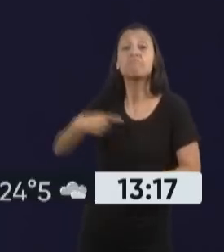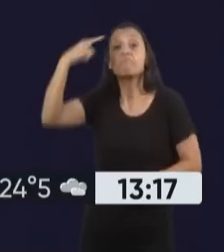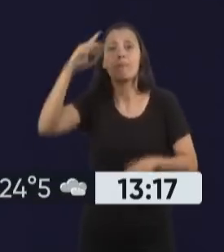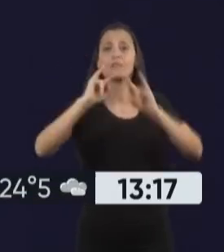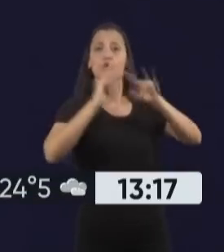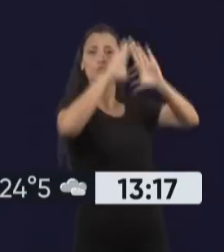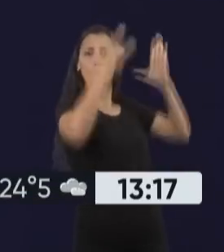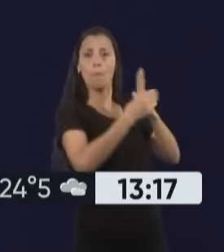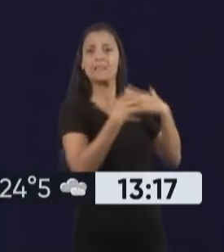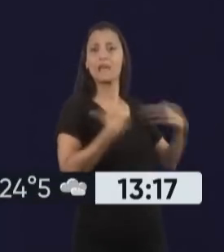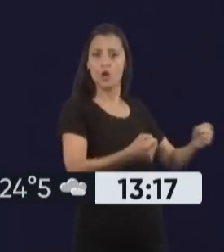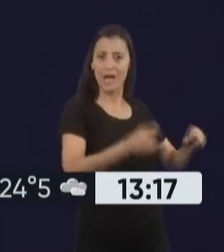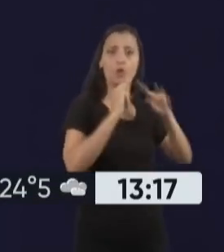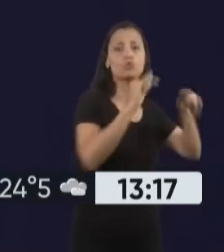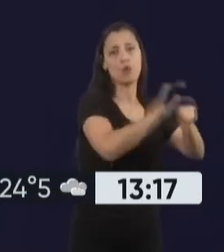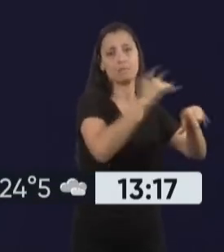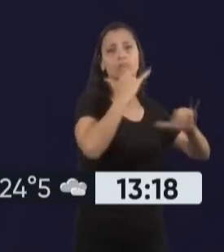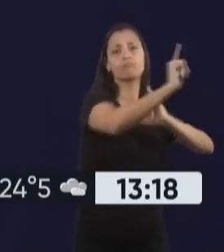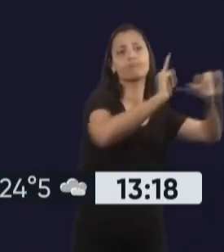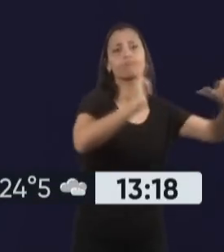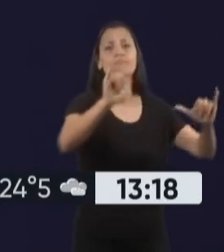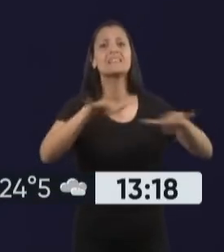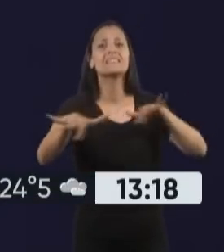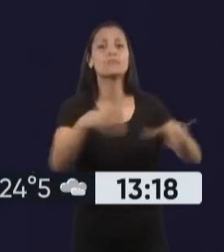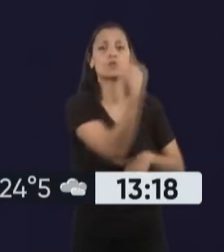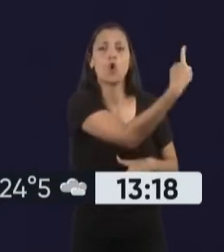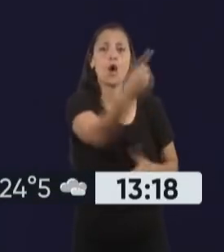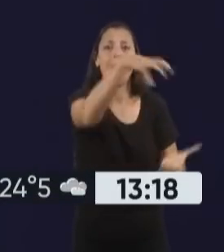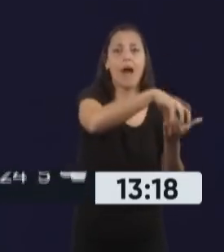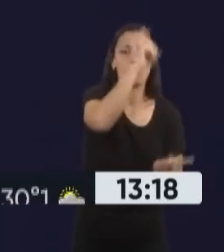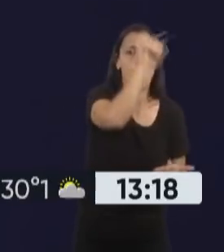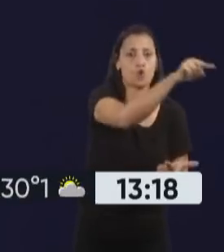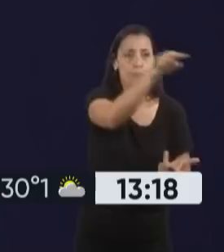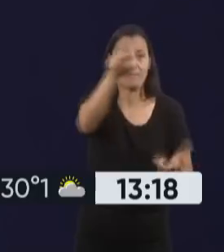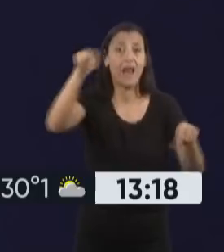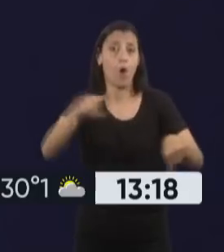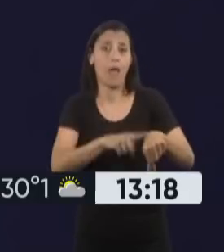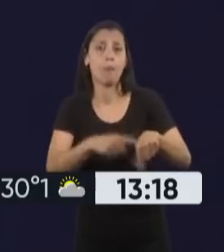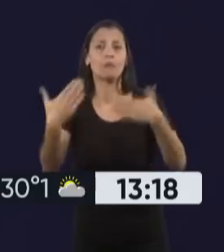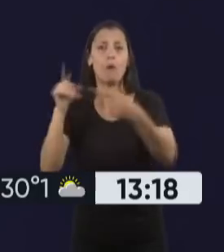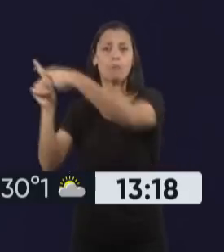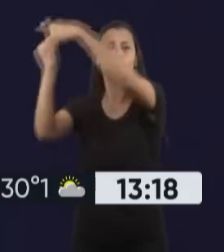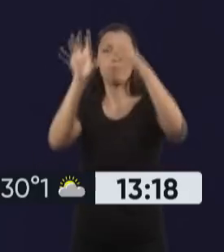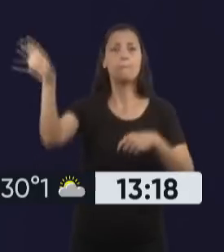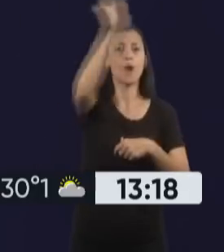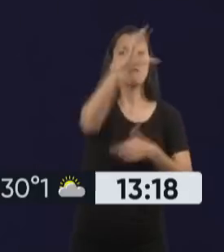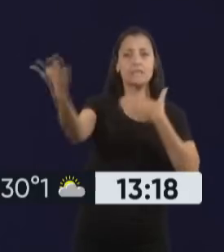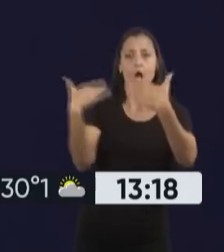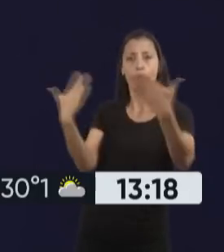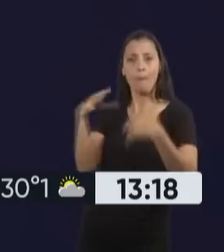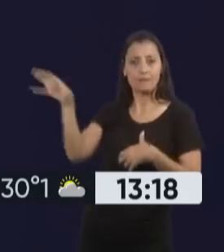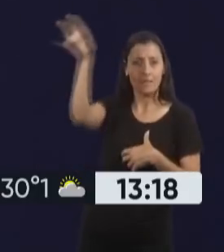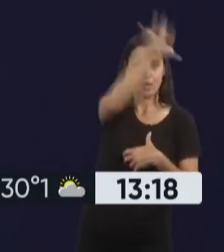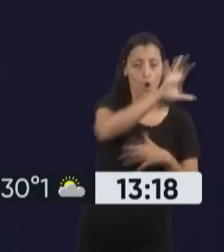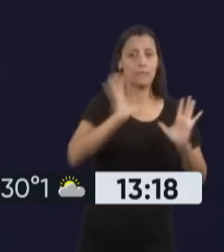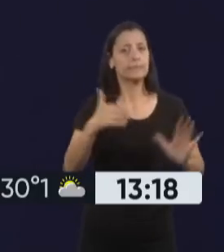va a informar sobre cada uno de ellos y sobre las conversaciones que se están teniendo con las diferentes jurisdicciones. Entendiendo,